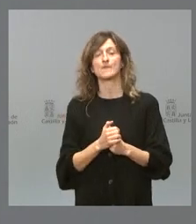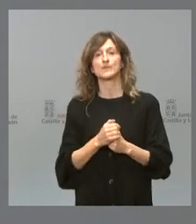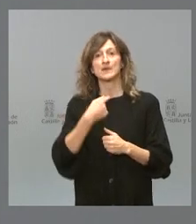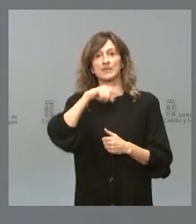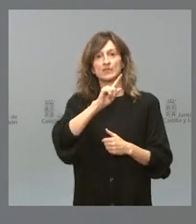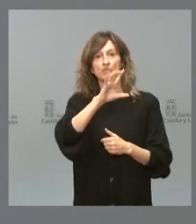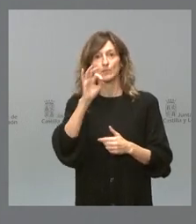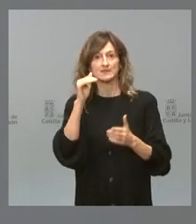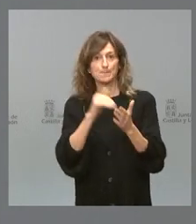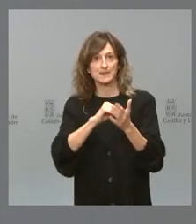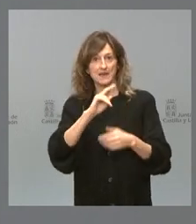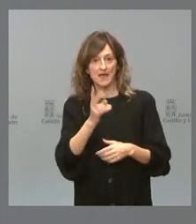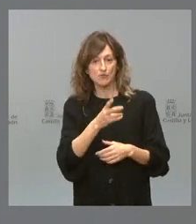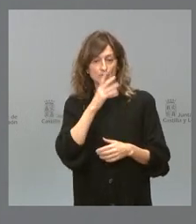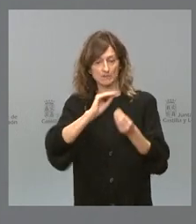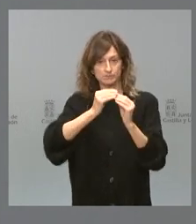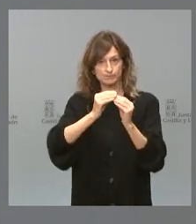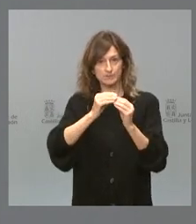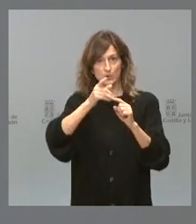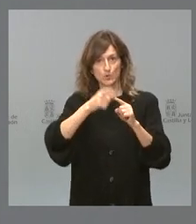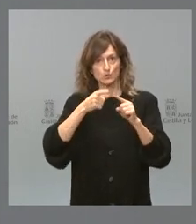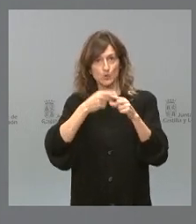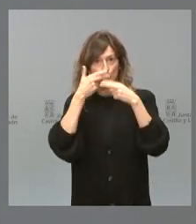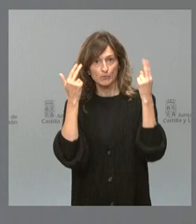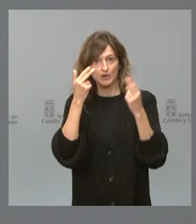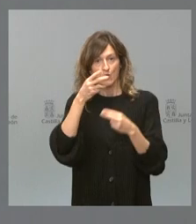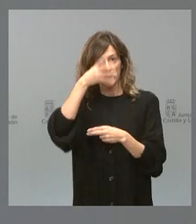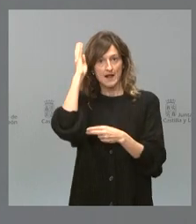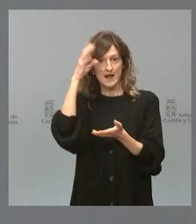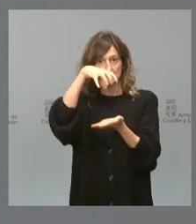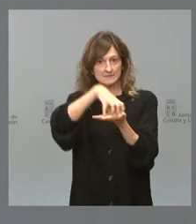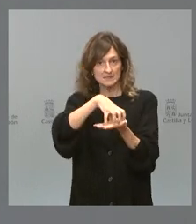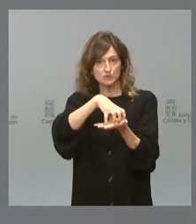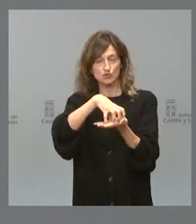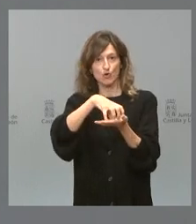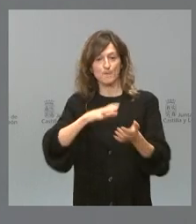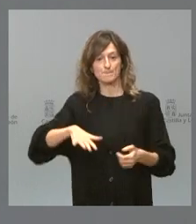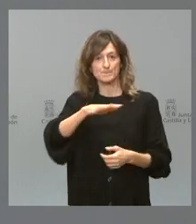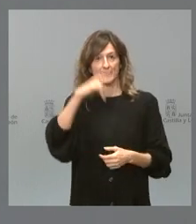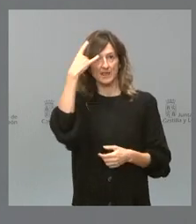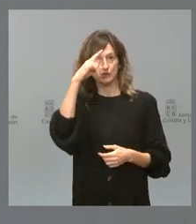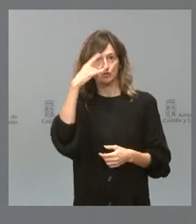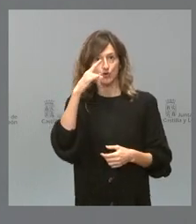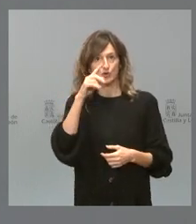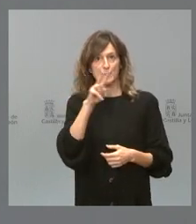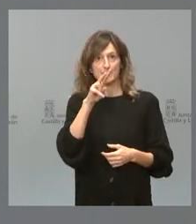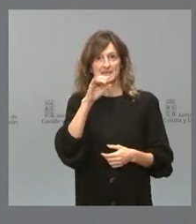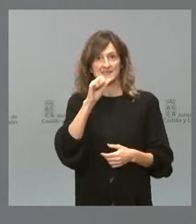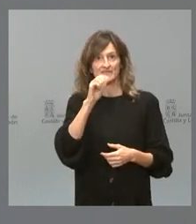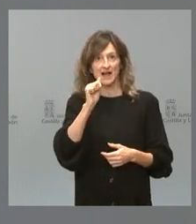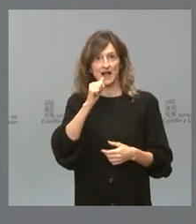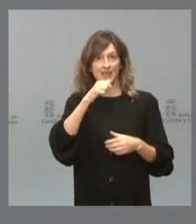150.000 euros para la restauración y adecuación para uso público del Castillo fortaleza de la plaza de toros de villafranca de la Sierra